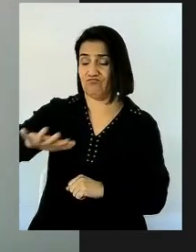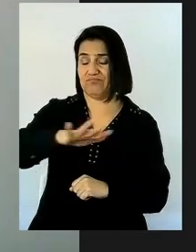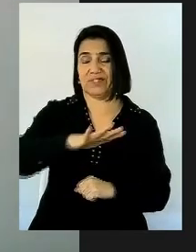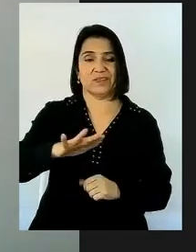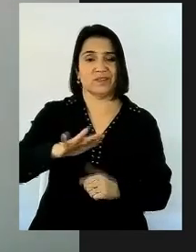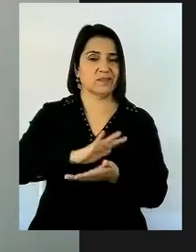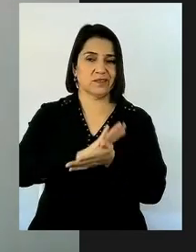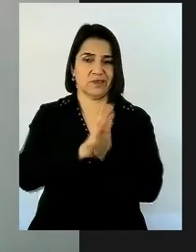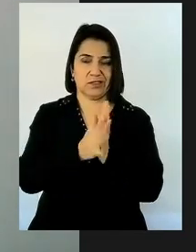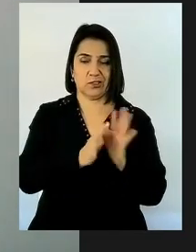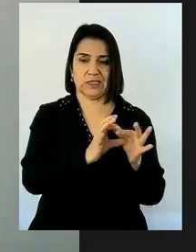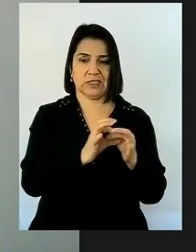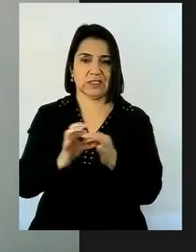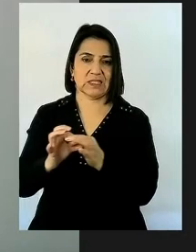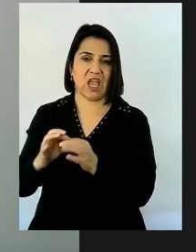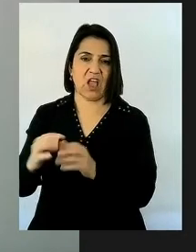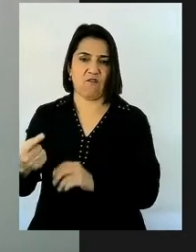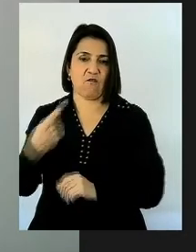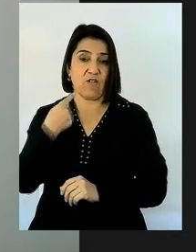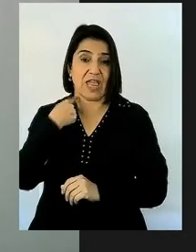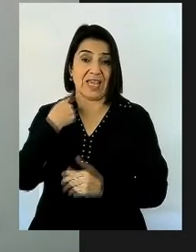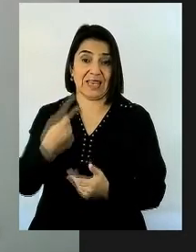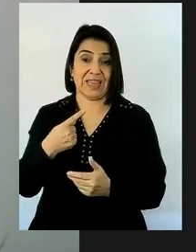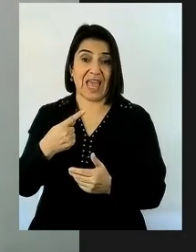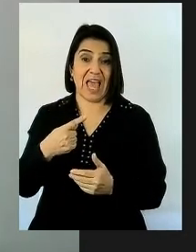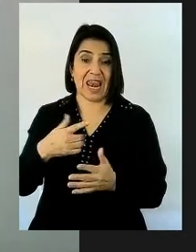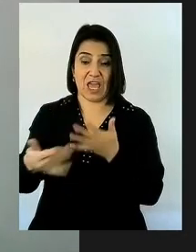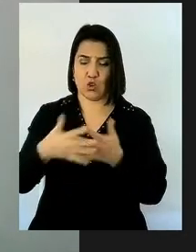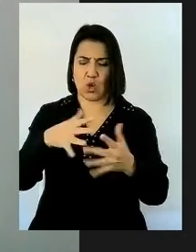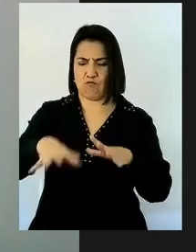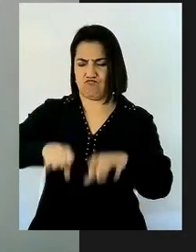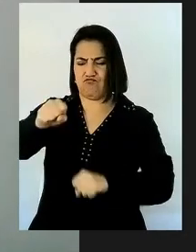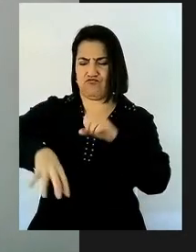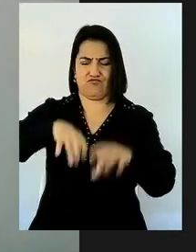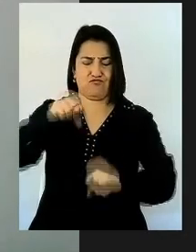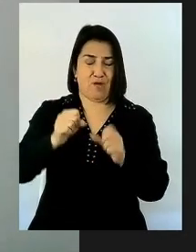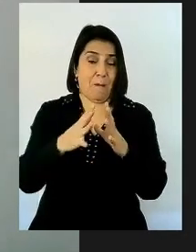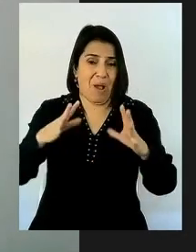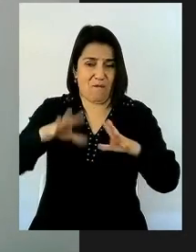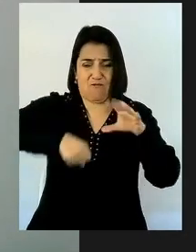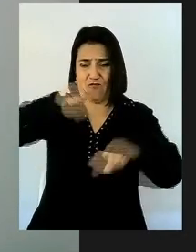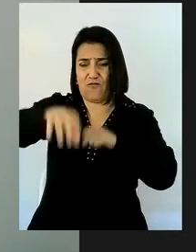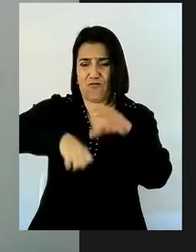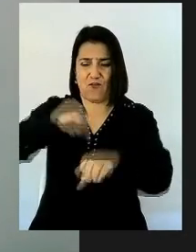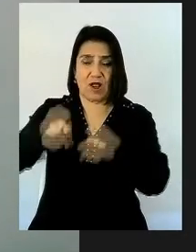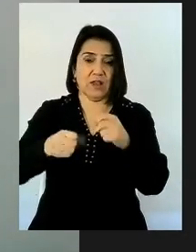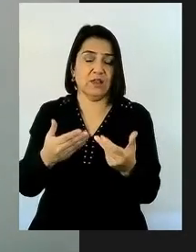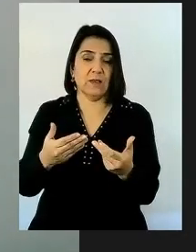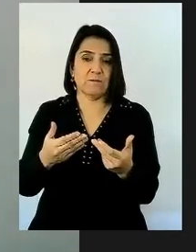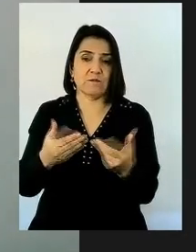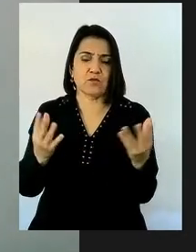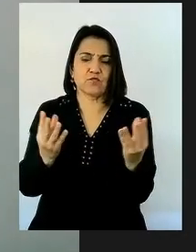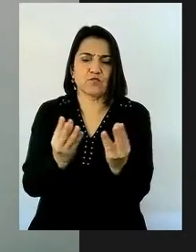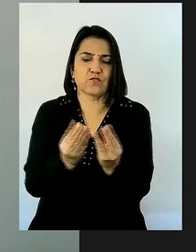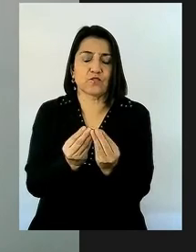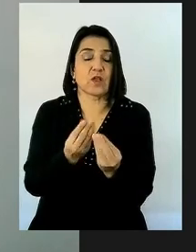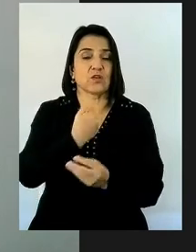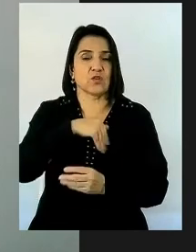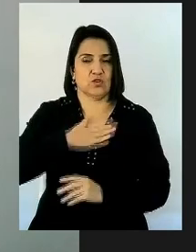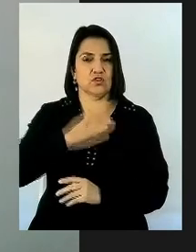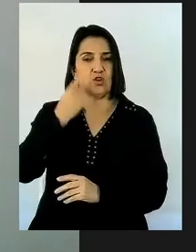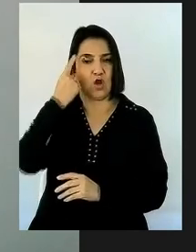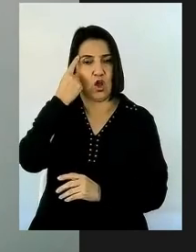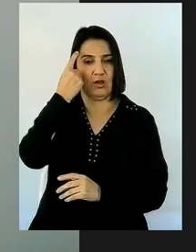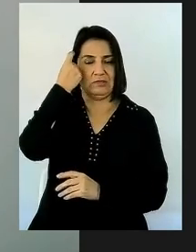efectos del extractivismo, pero en extremo, tengamos conciencia de que no está